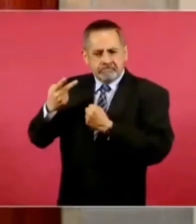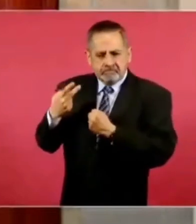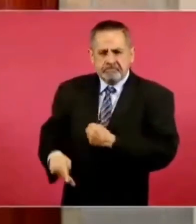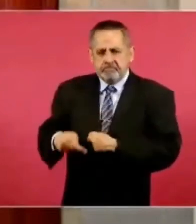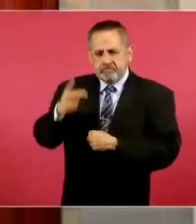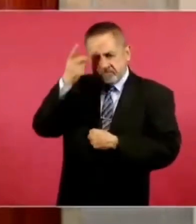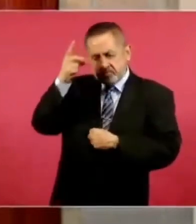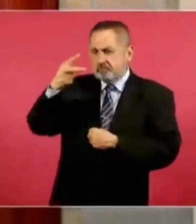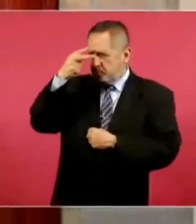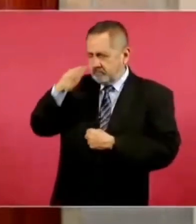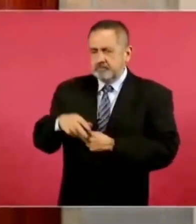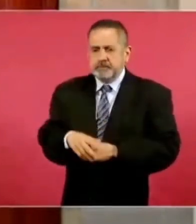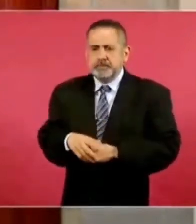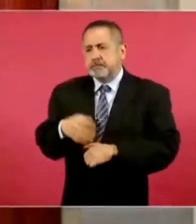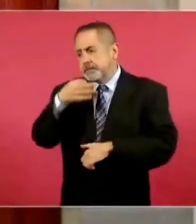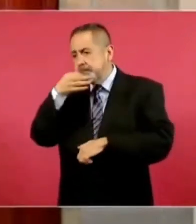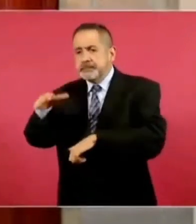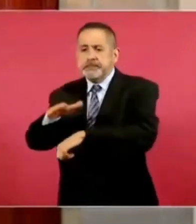Pueblo de México,